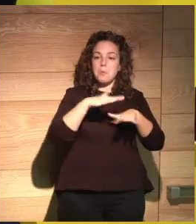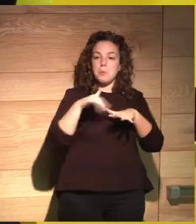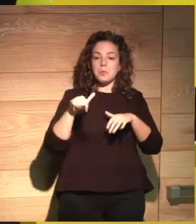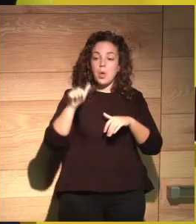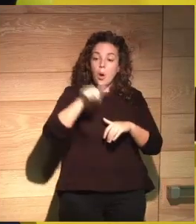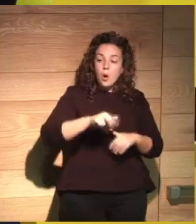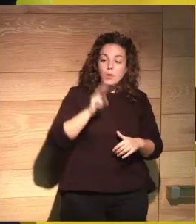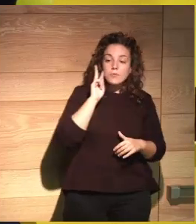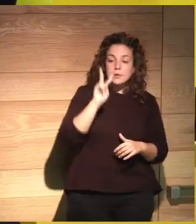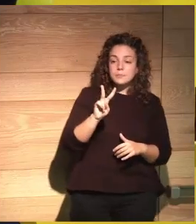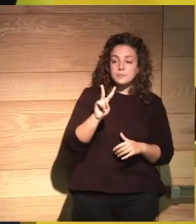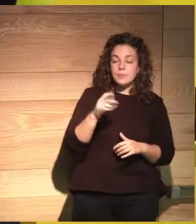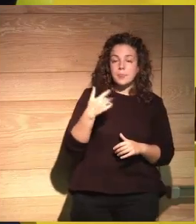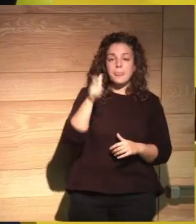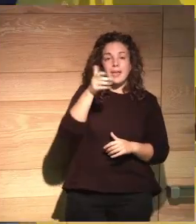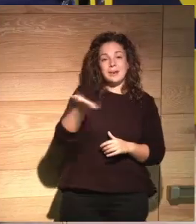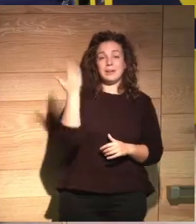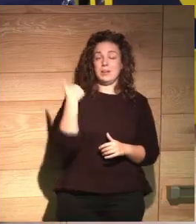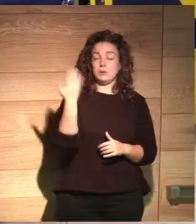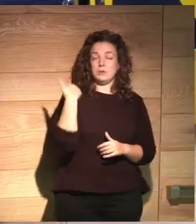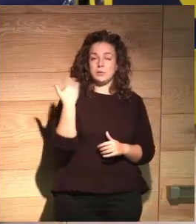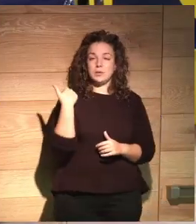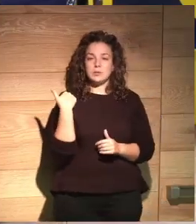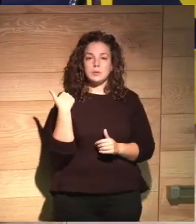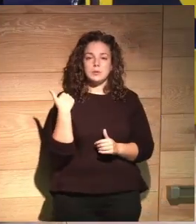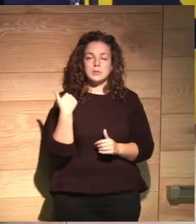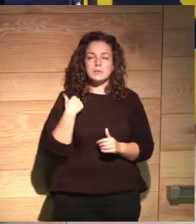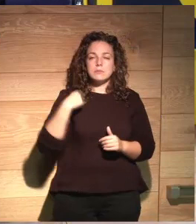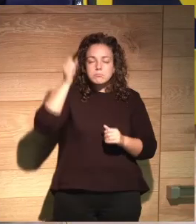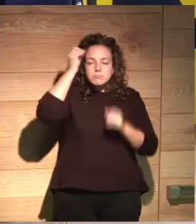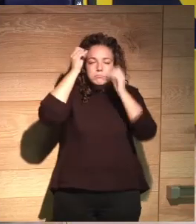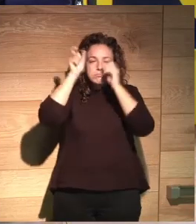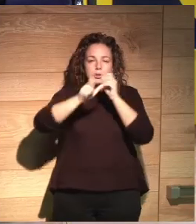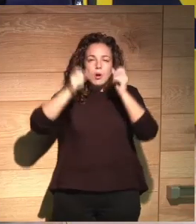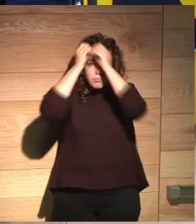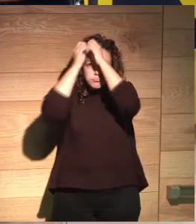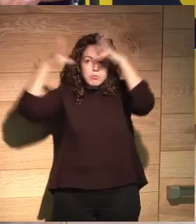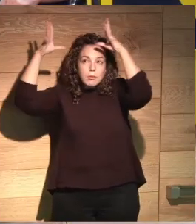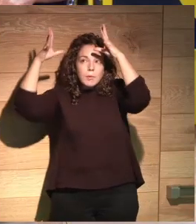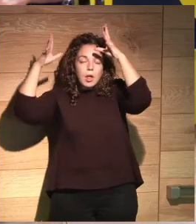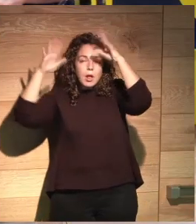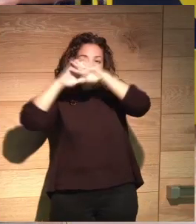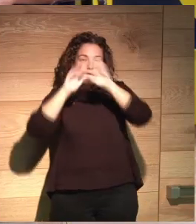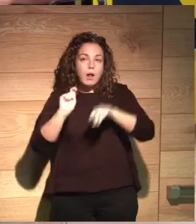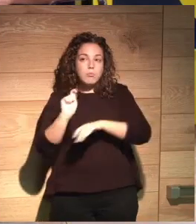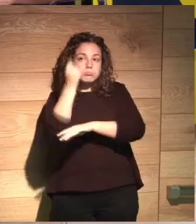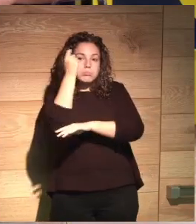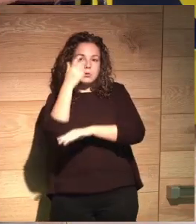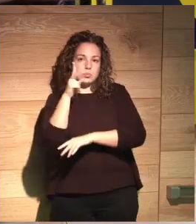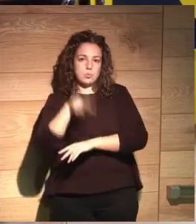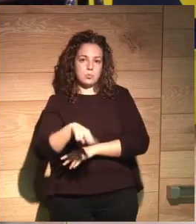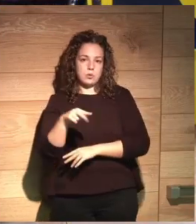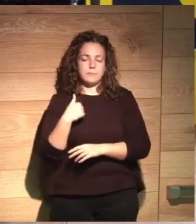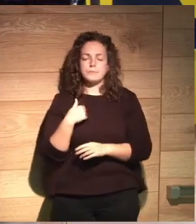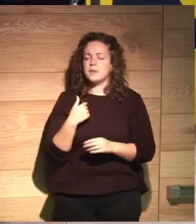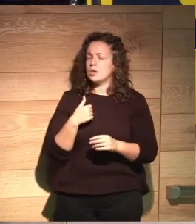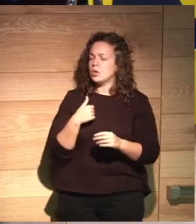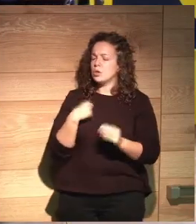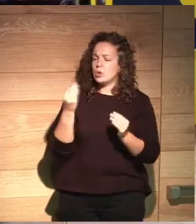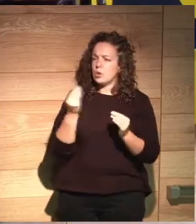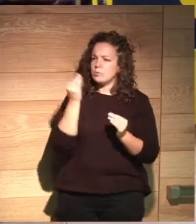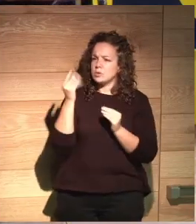una cosa que muchos en el pasado soñaban pero que nunca ahora yo creo que hay